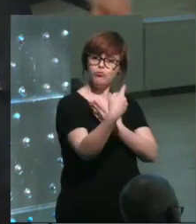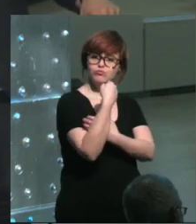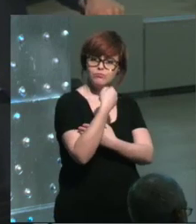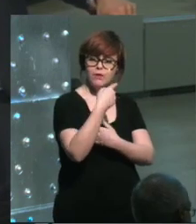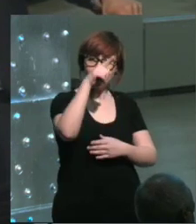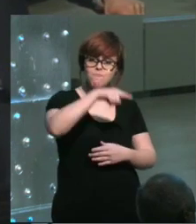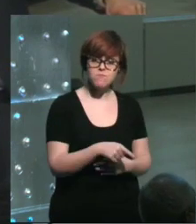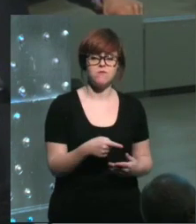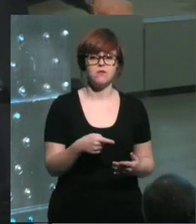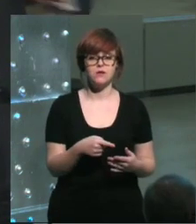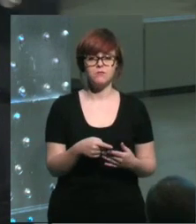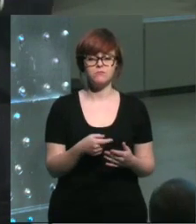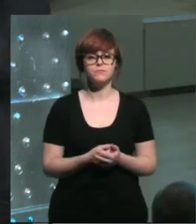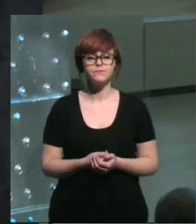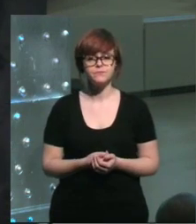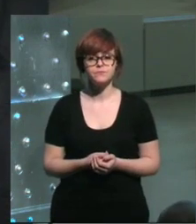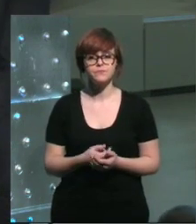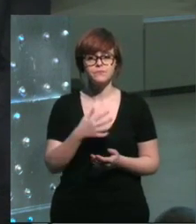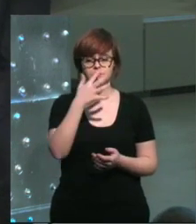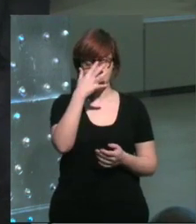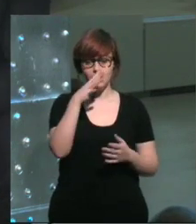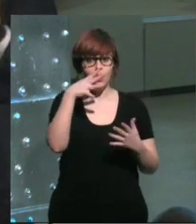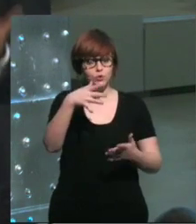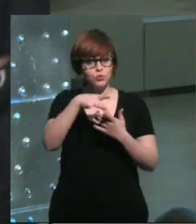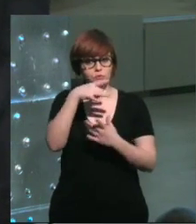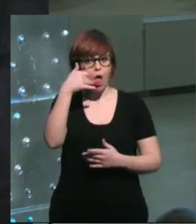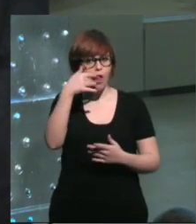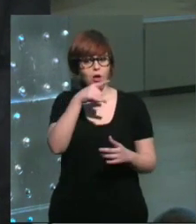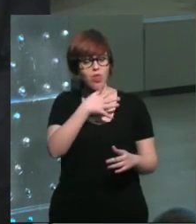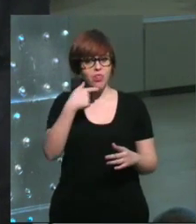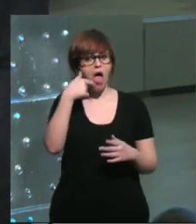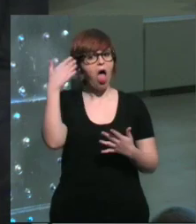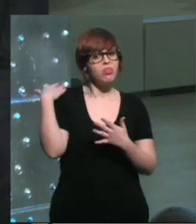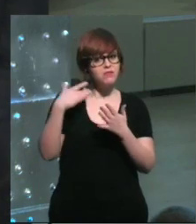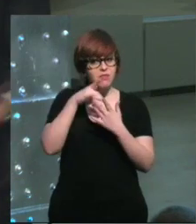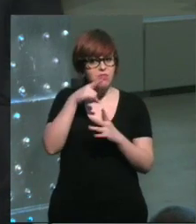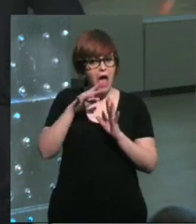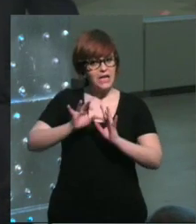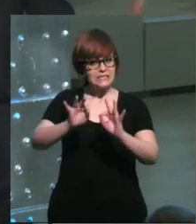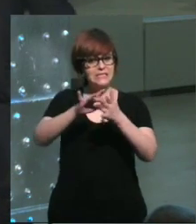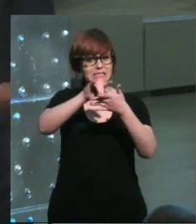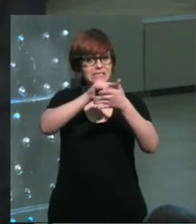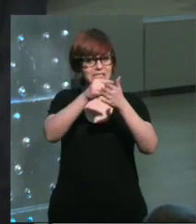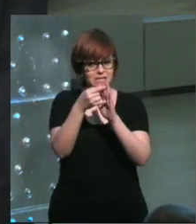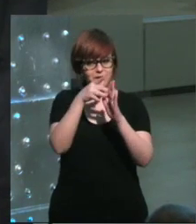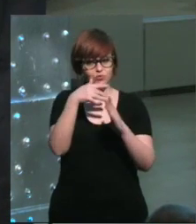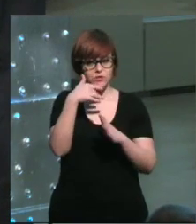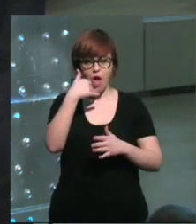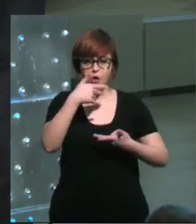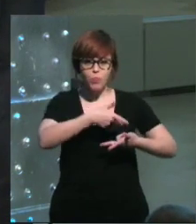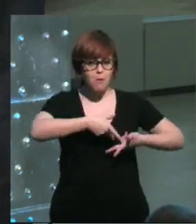ti. Ojo. Y eso, amigo mío, es a lo que yo me refería con legitimidad. El sistema se vuelve mucho más